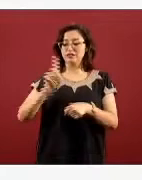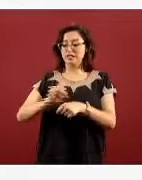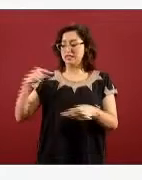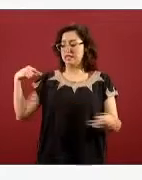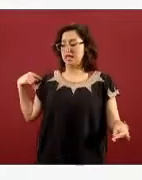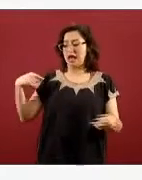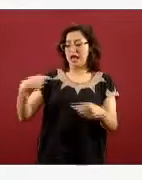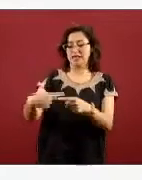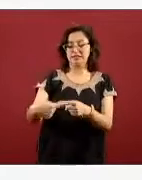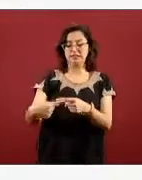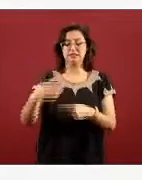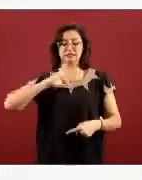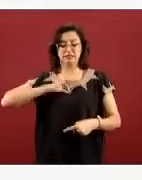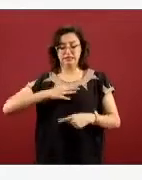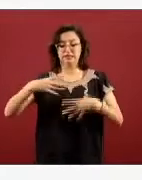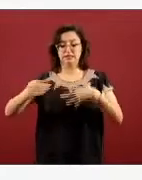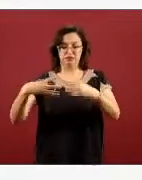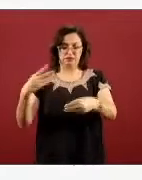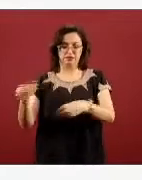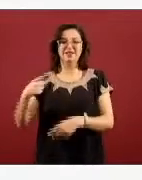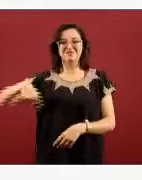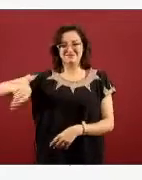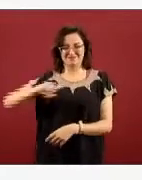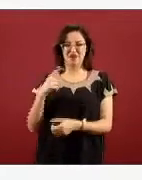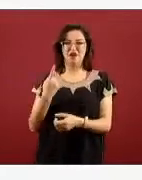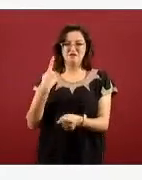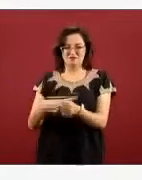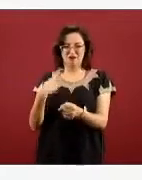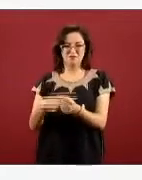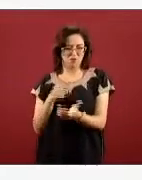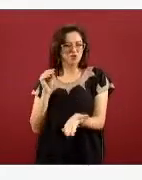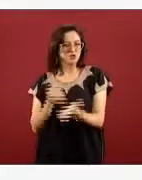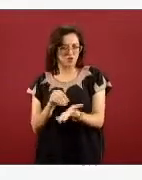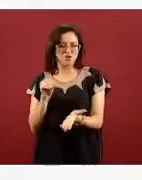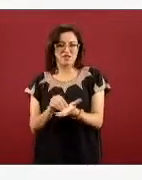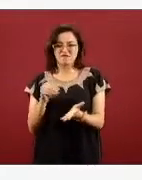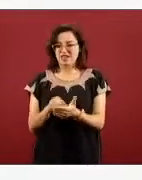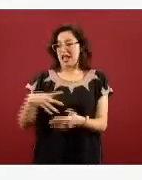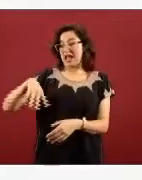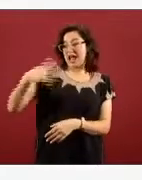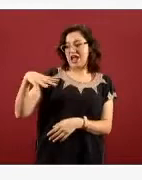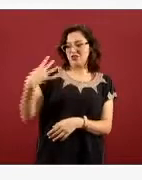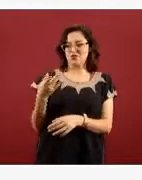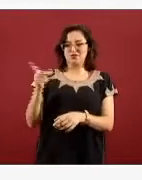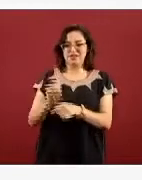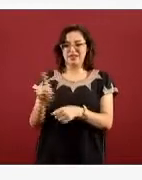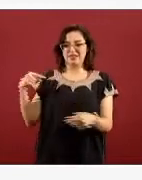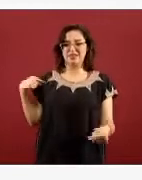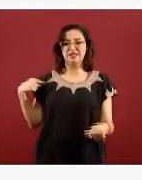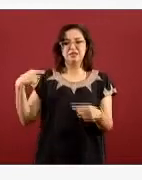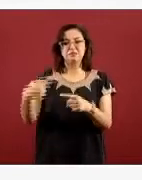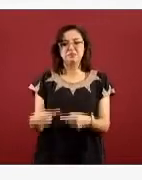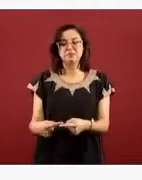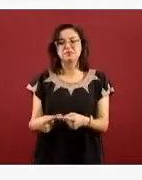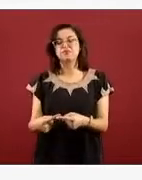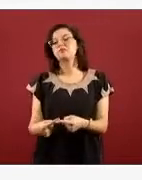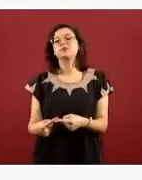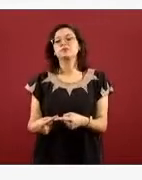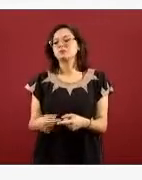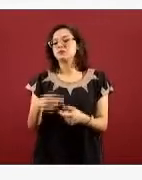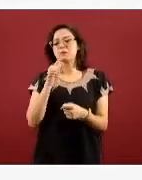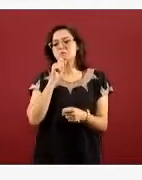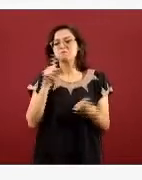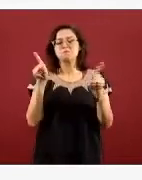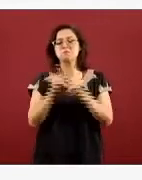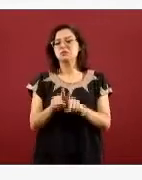decir, la pandemia activa, las personas que en los últimos 14 días presentaron síntomas, se mantiene prácticamente